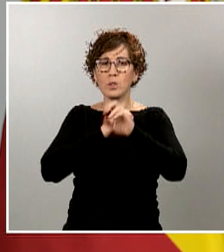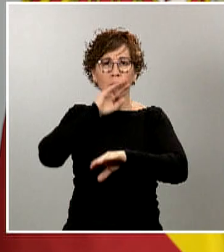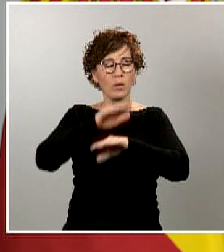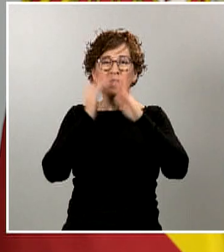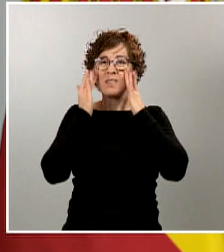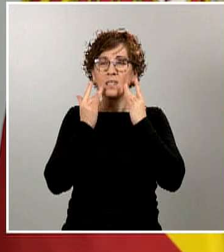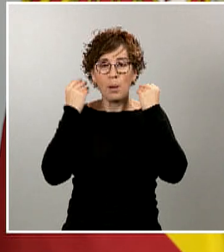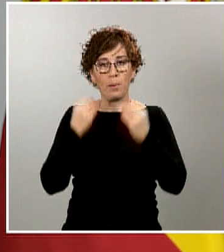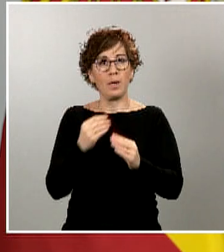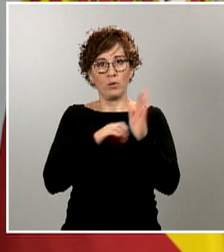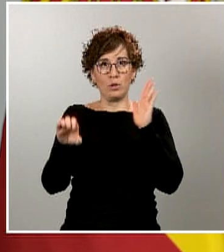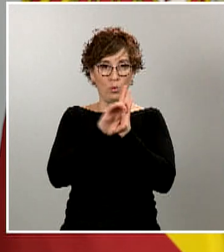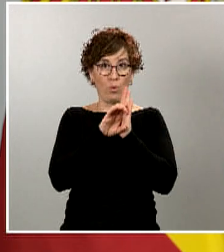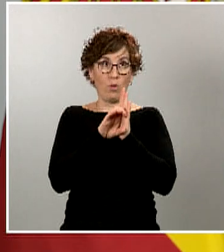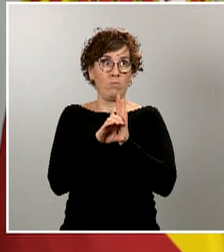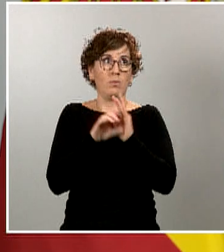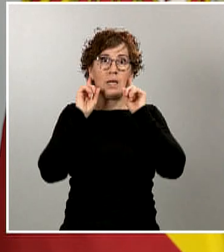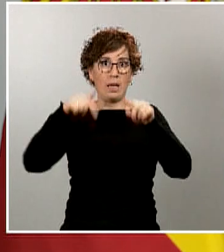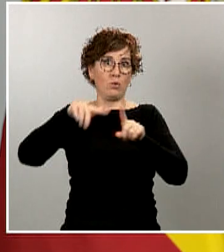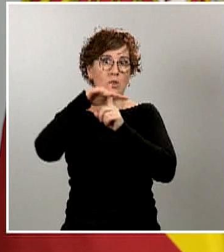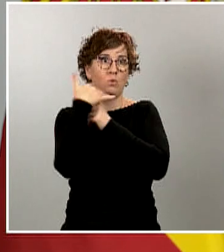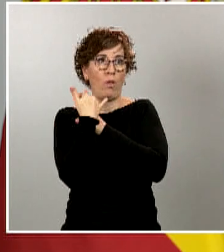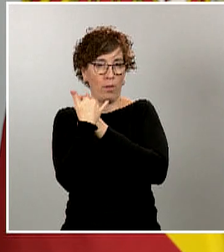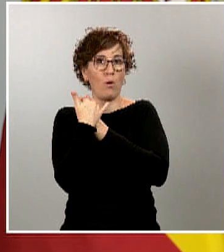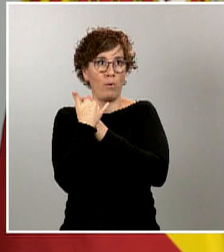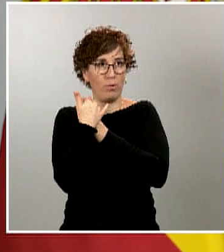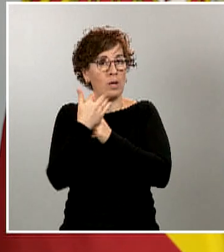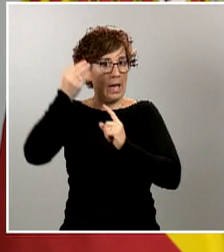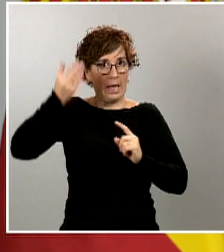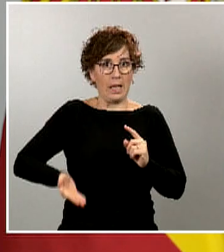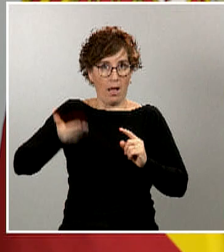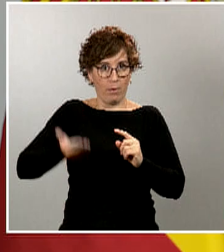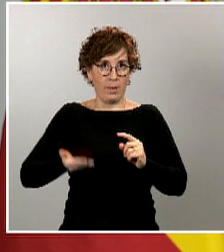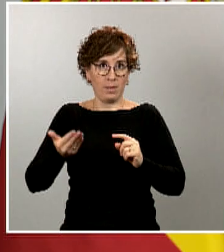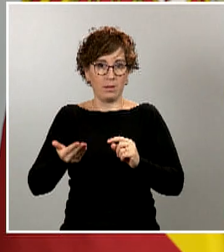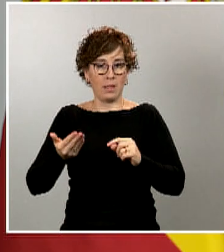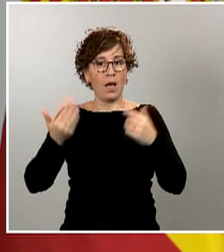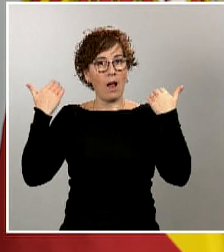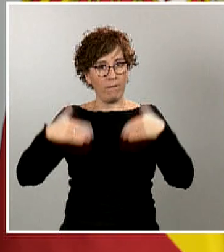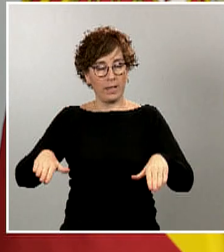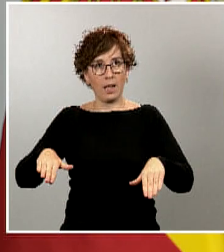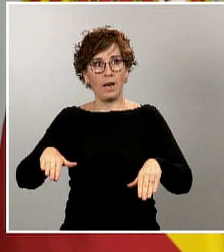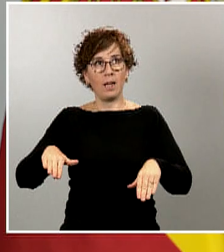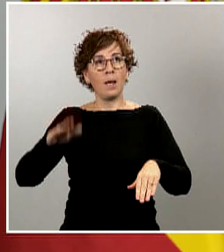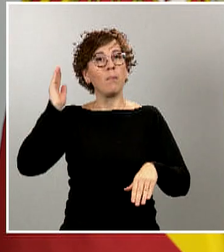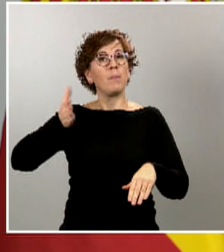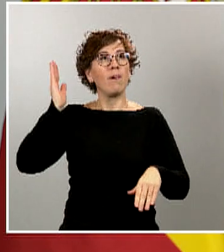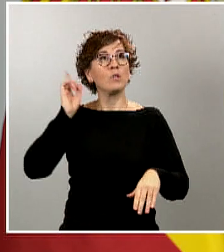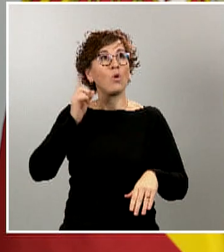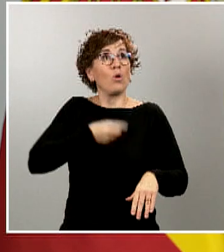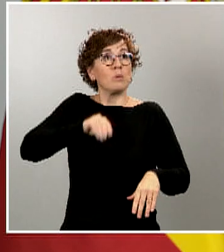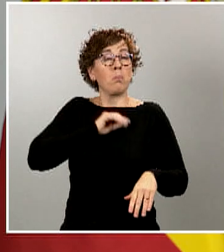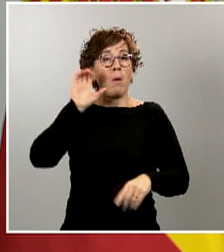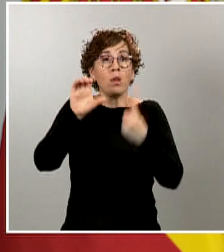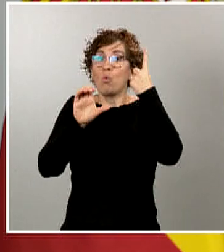situación como la que estamos viviendo, de esa gravedad tan importante que está azotando no solamente a España y al mundo, y con el